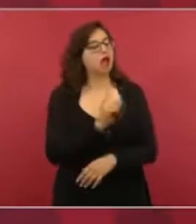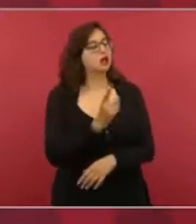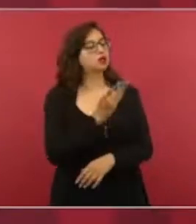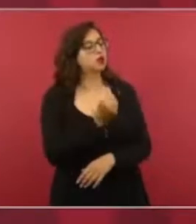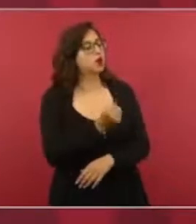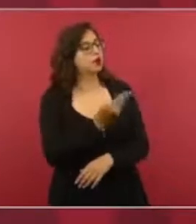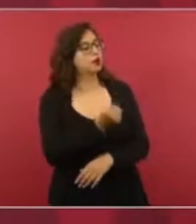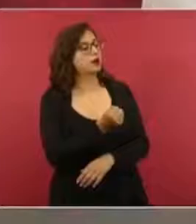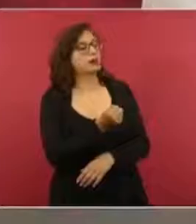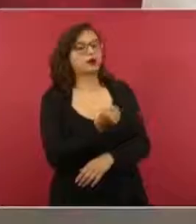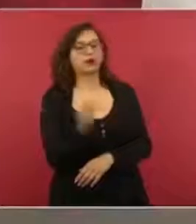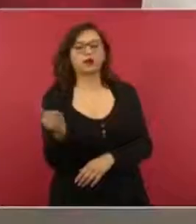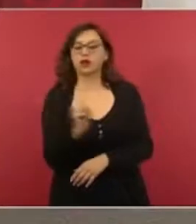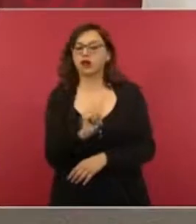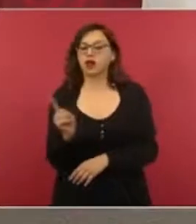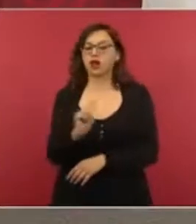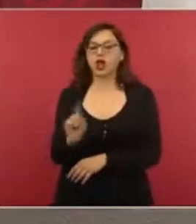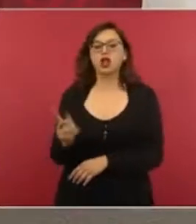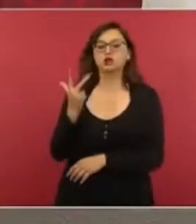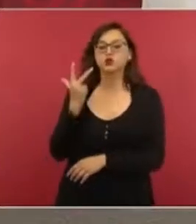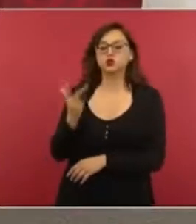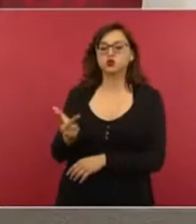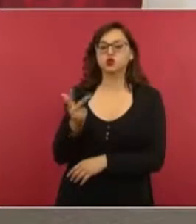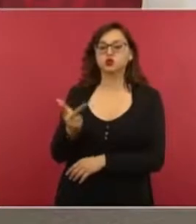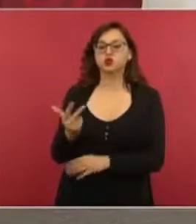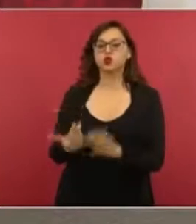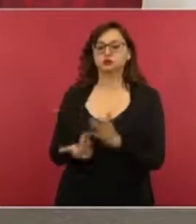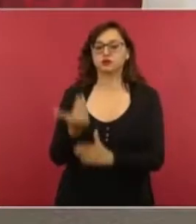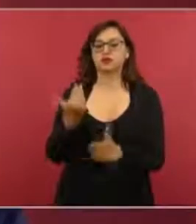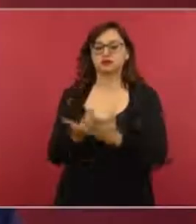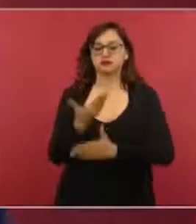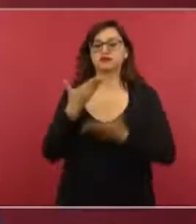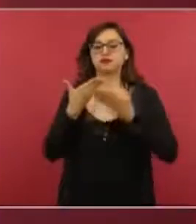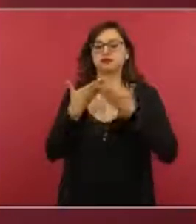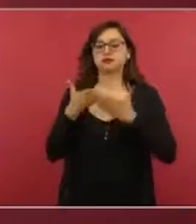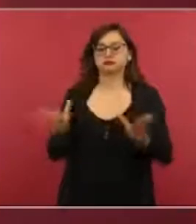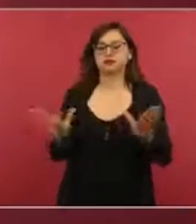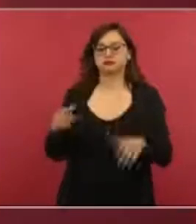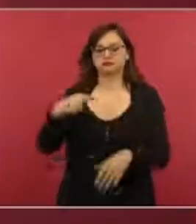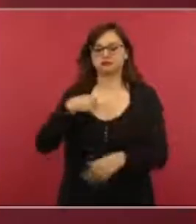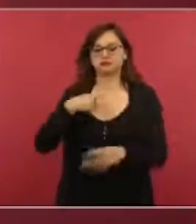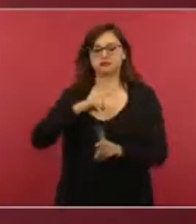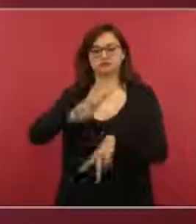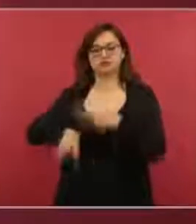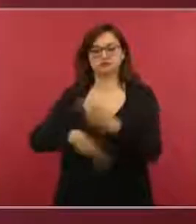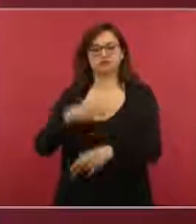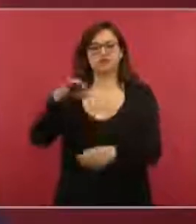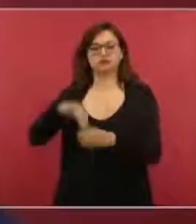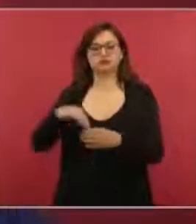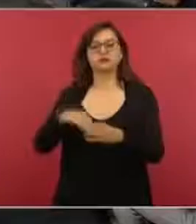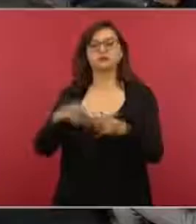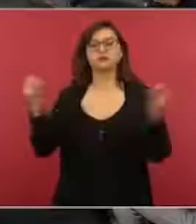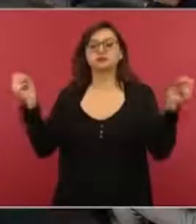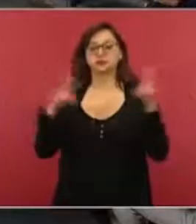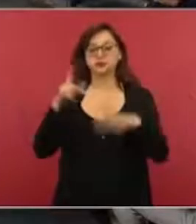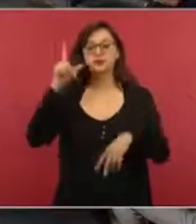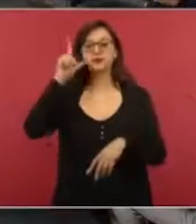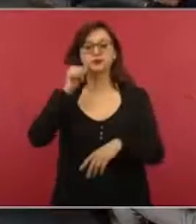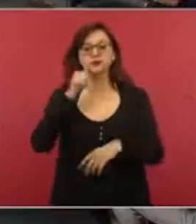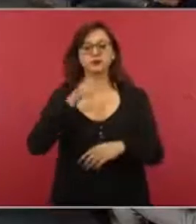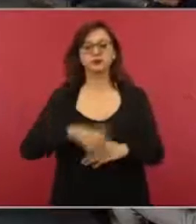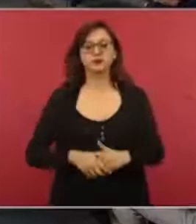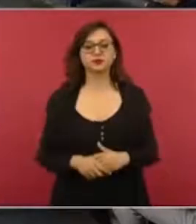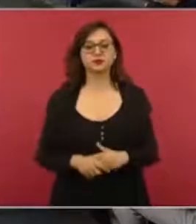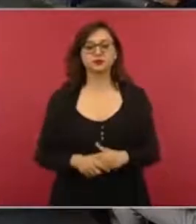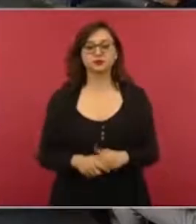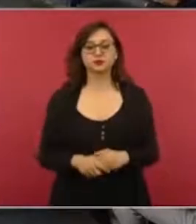no, a las 8, entonces, y nos vemos entonces mañana.